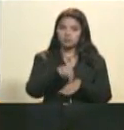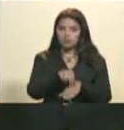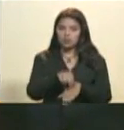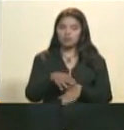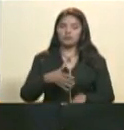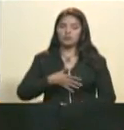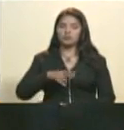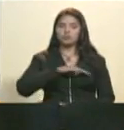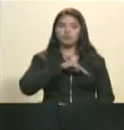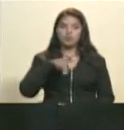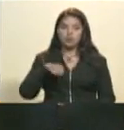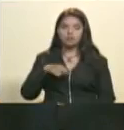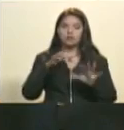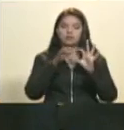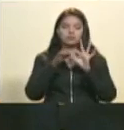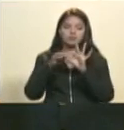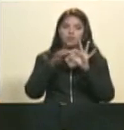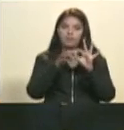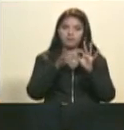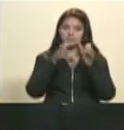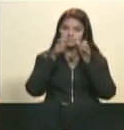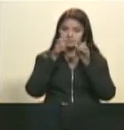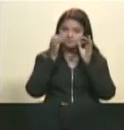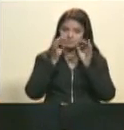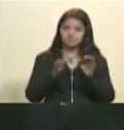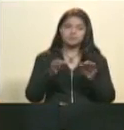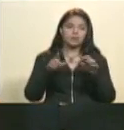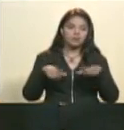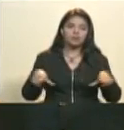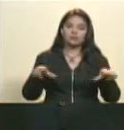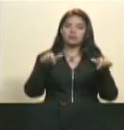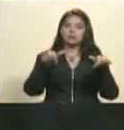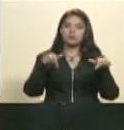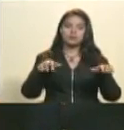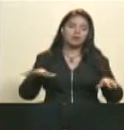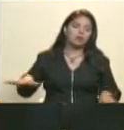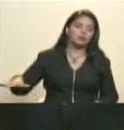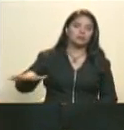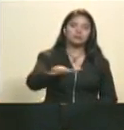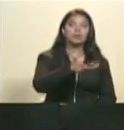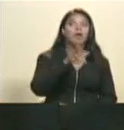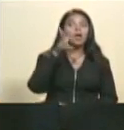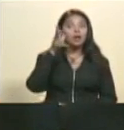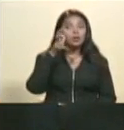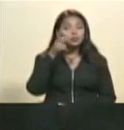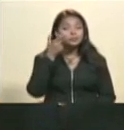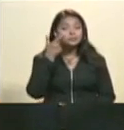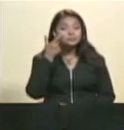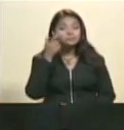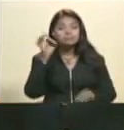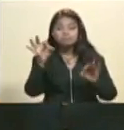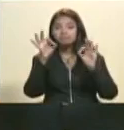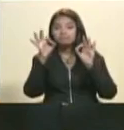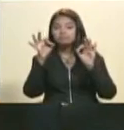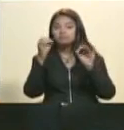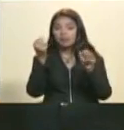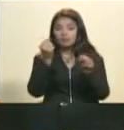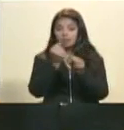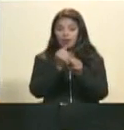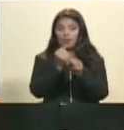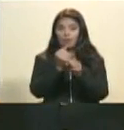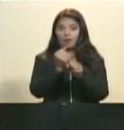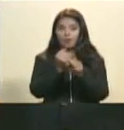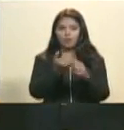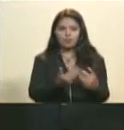nuestra soberanía y la integridad de nuestros espacios geográficos. Escúchese bien, nuestra tarea o